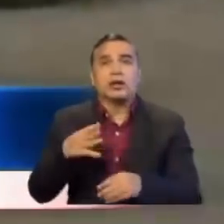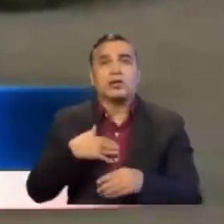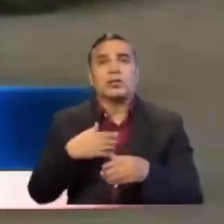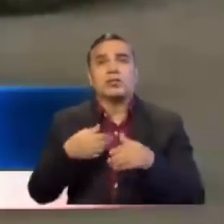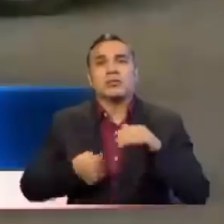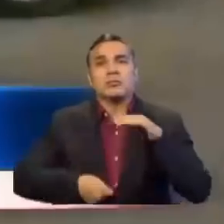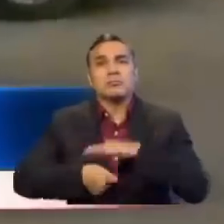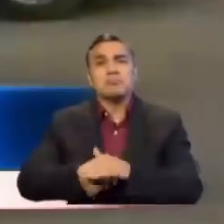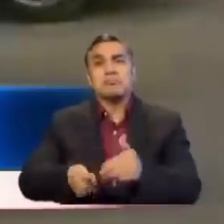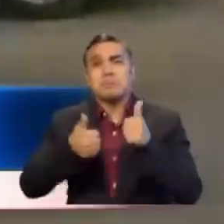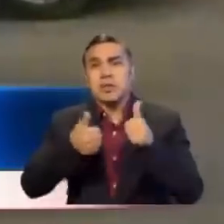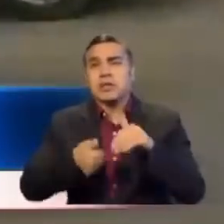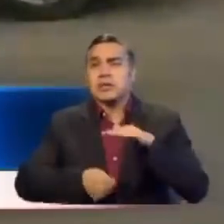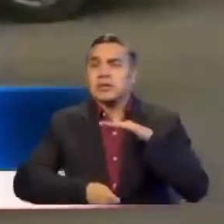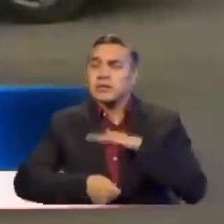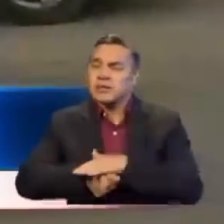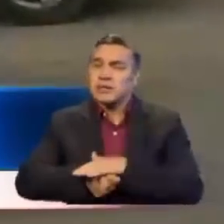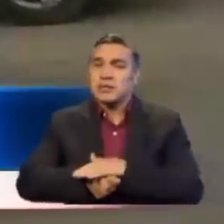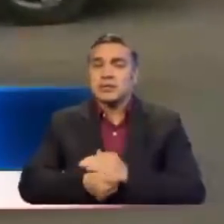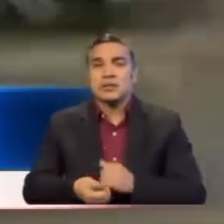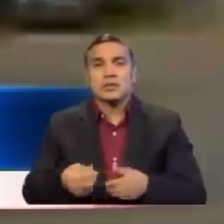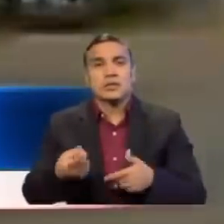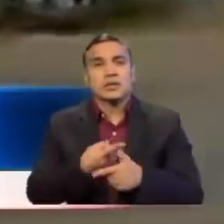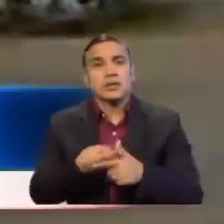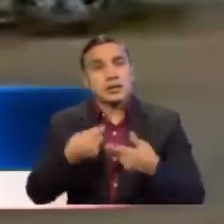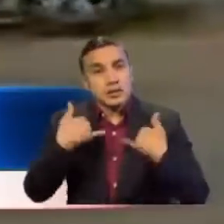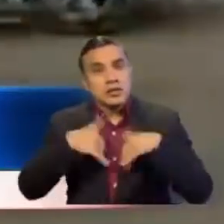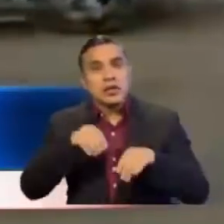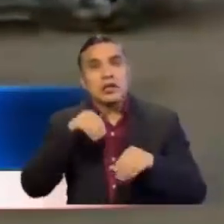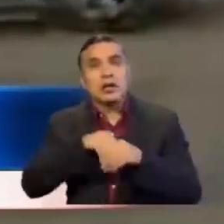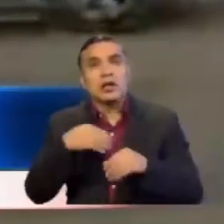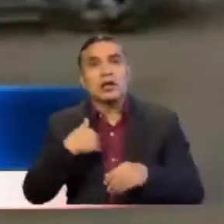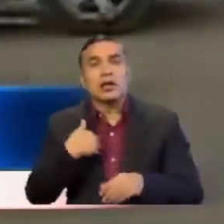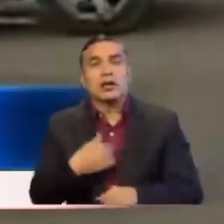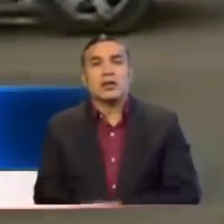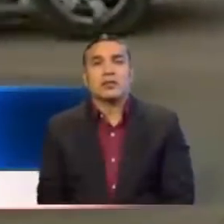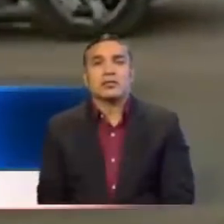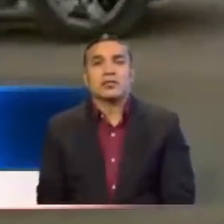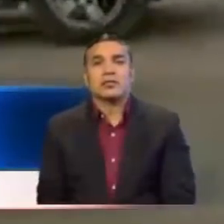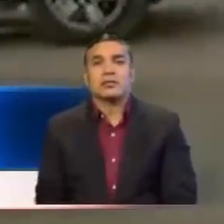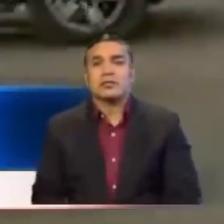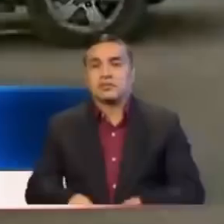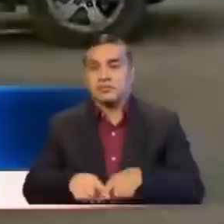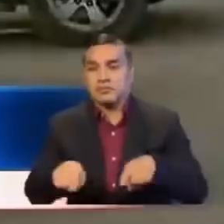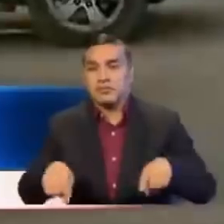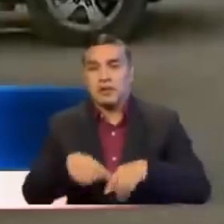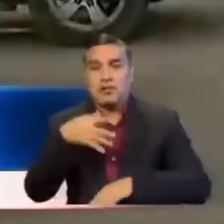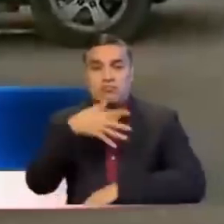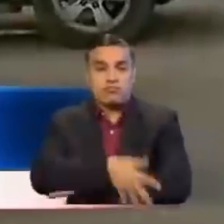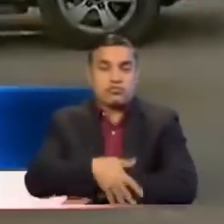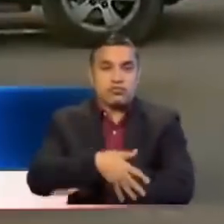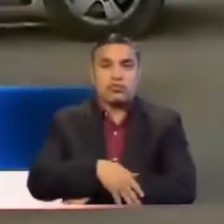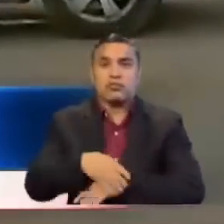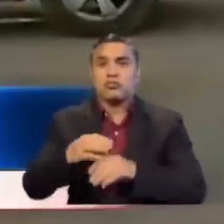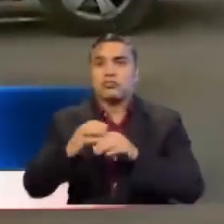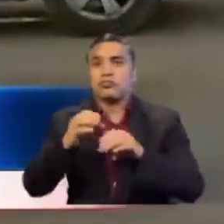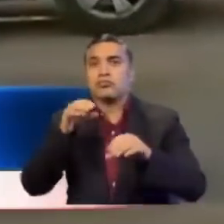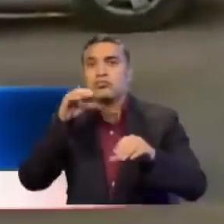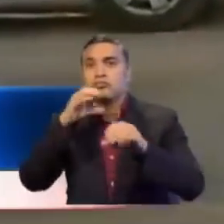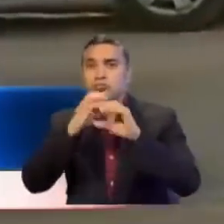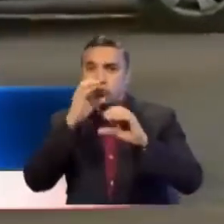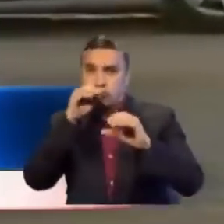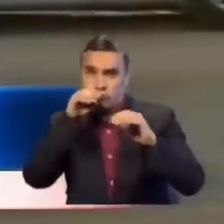muy bien camufladas las armas, es decir, todavía existen armas ahí dentro, en las alcantarillas, en ductos, hay